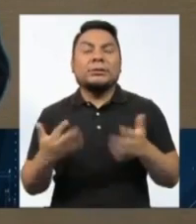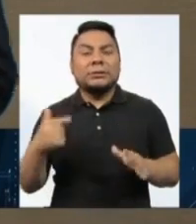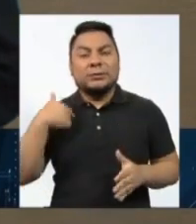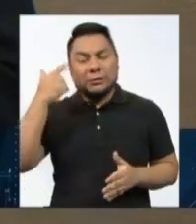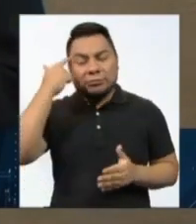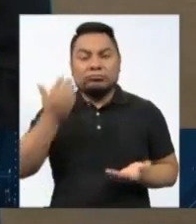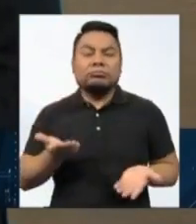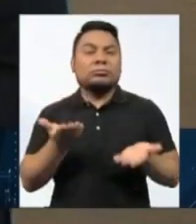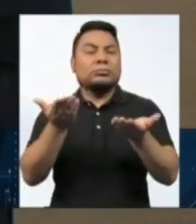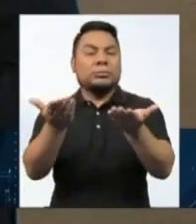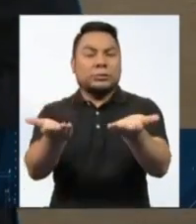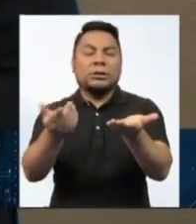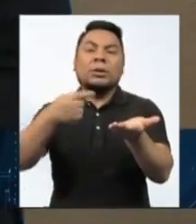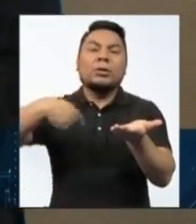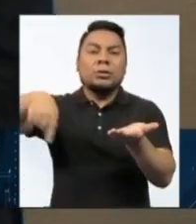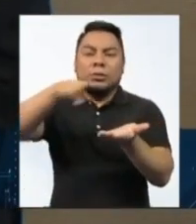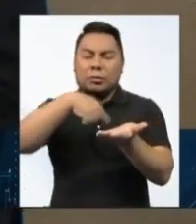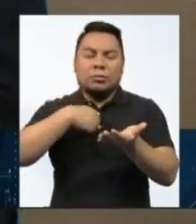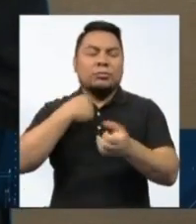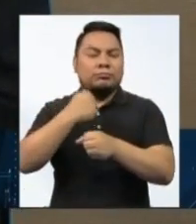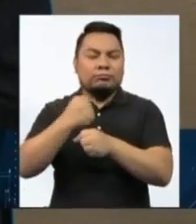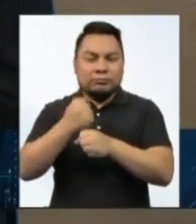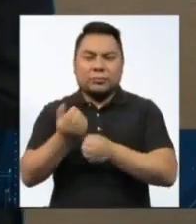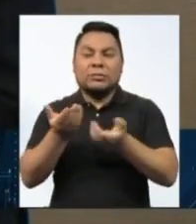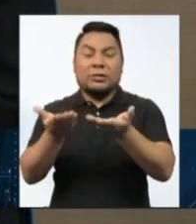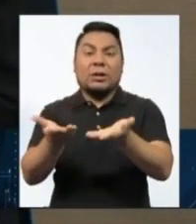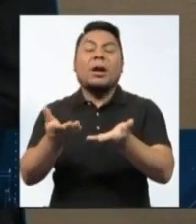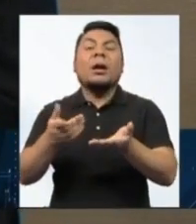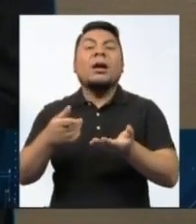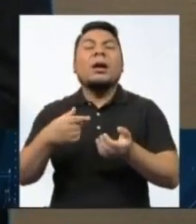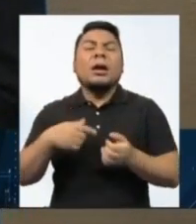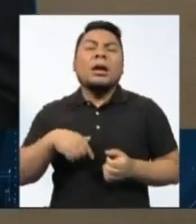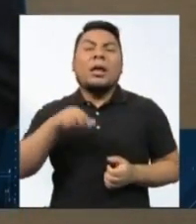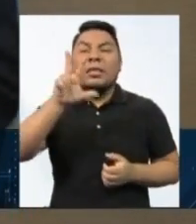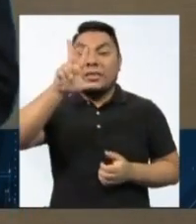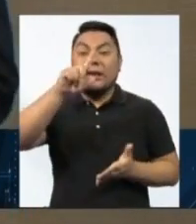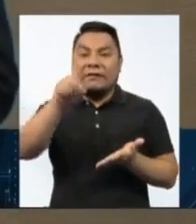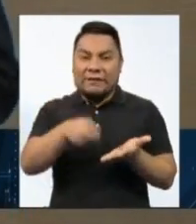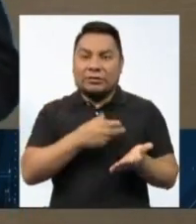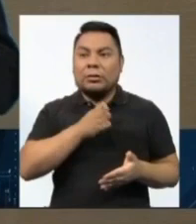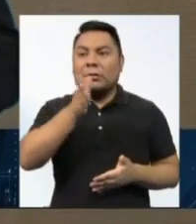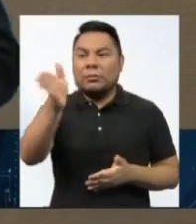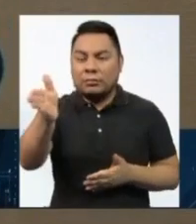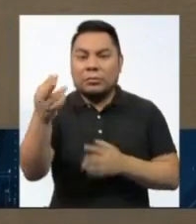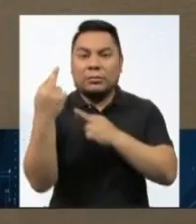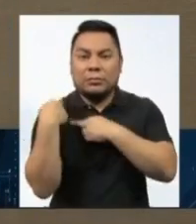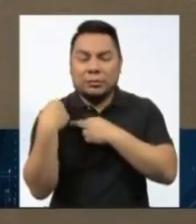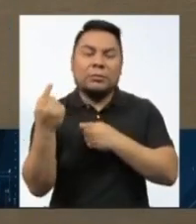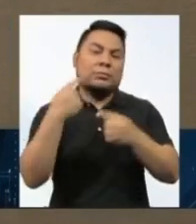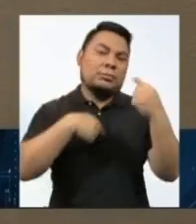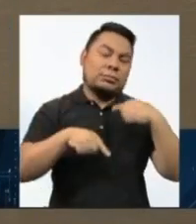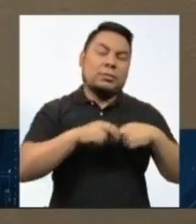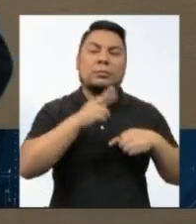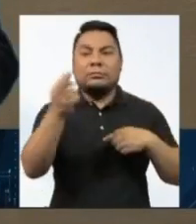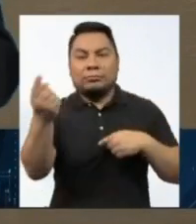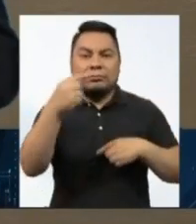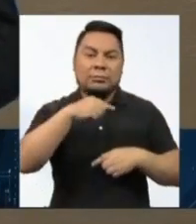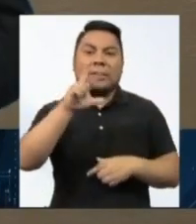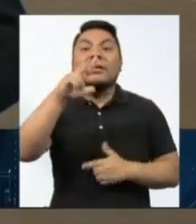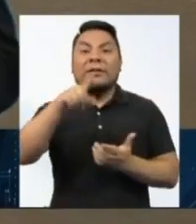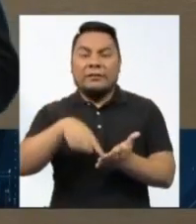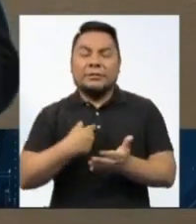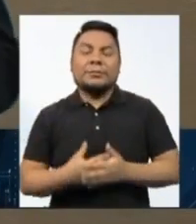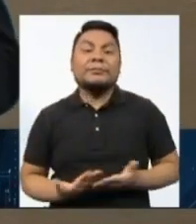periodos y después he retornado en 3 oportunidades. Y quizás esa